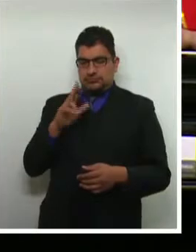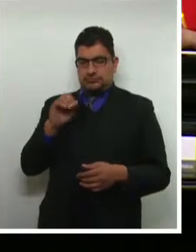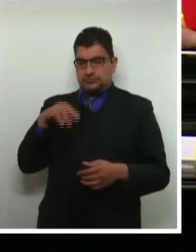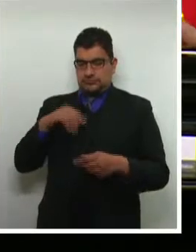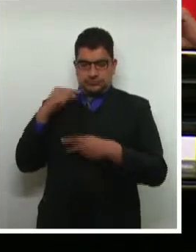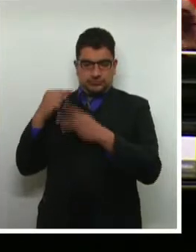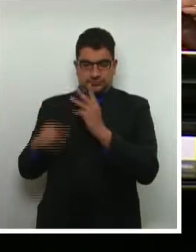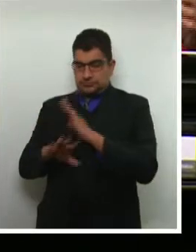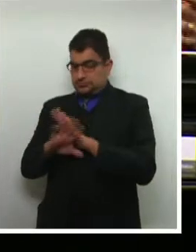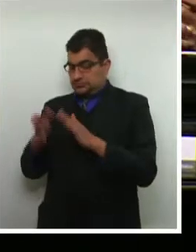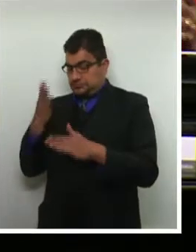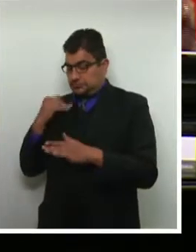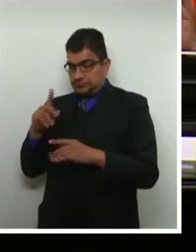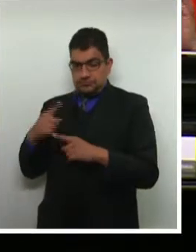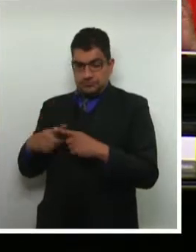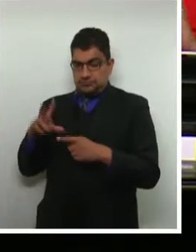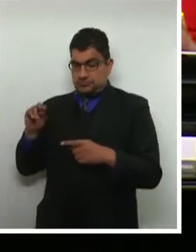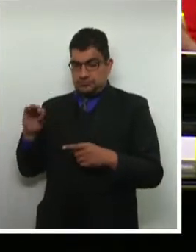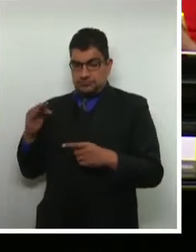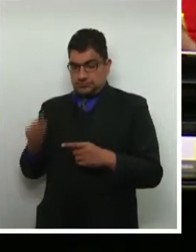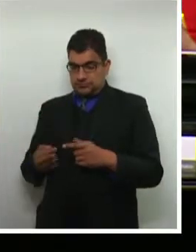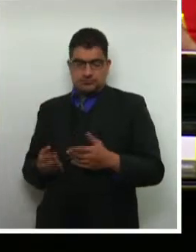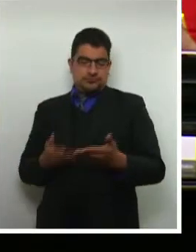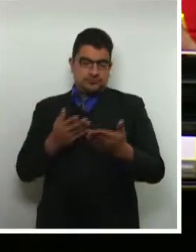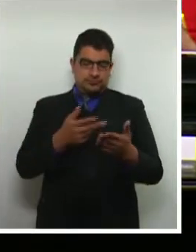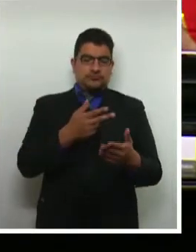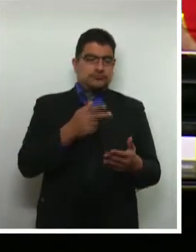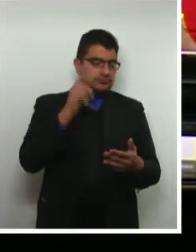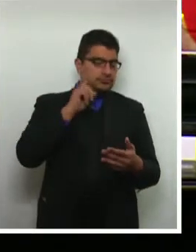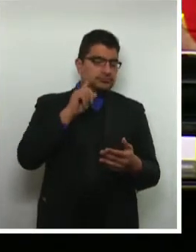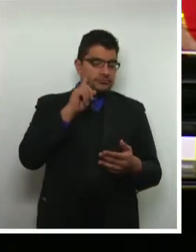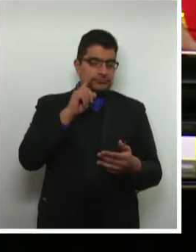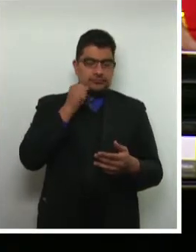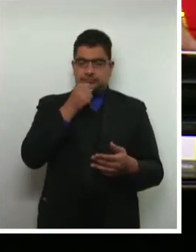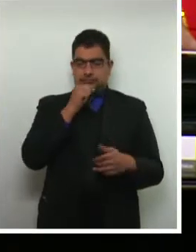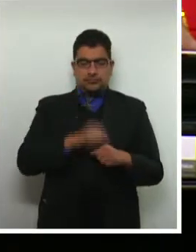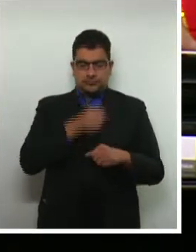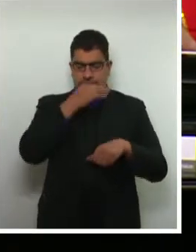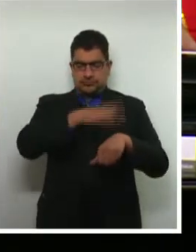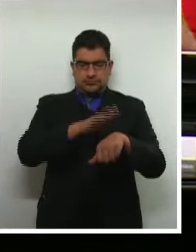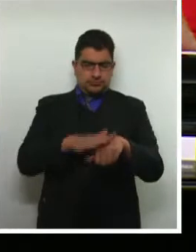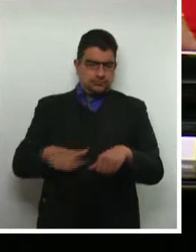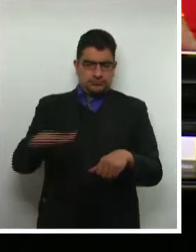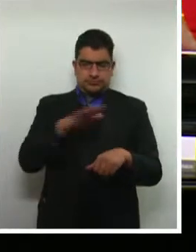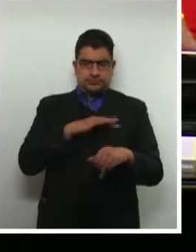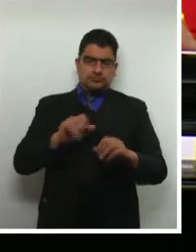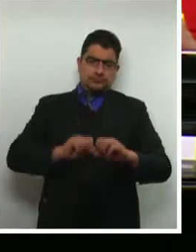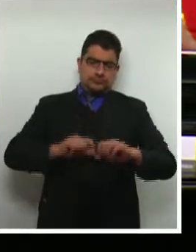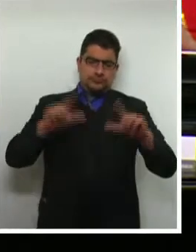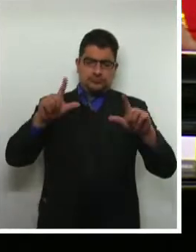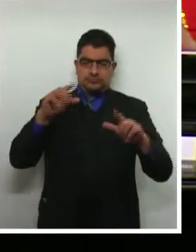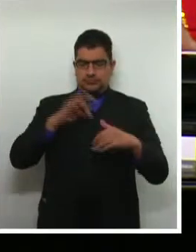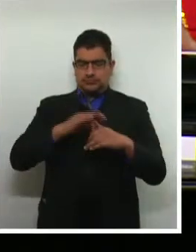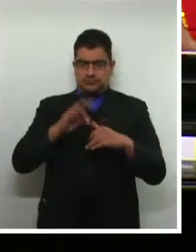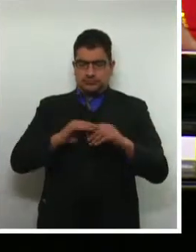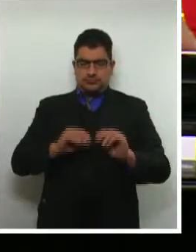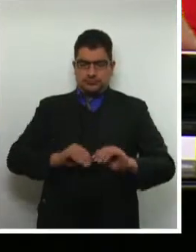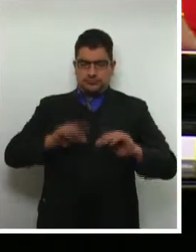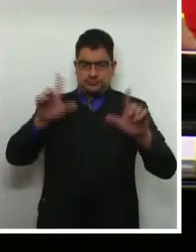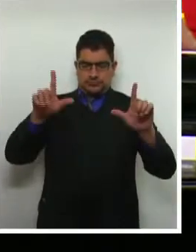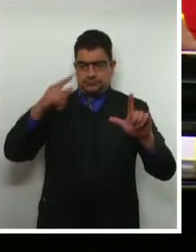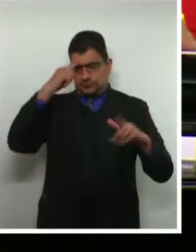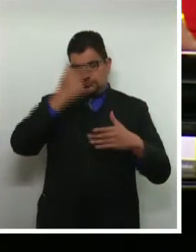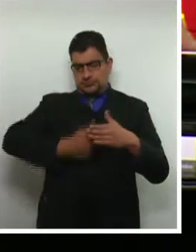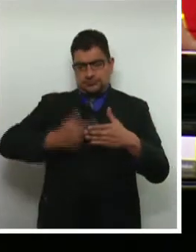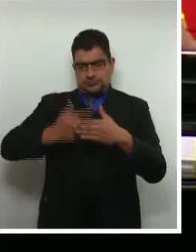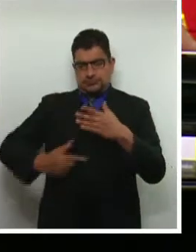la lista de oradores, solicito a la Secretaría haga los anuncios correspondientes y abra el sistema electrónico para recoger